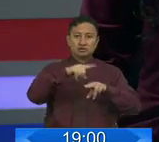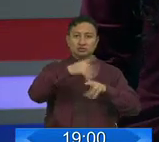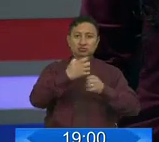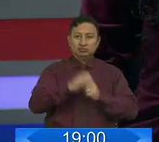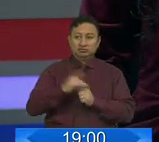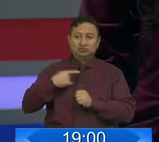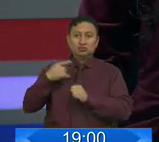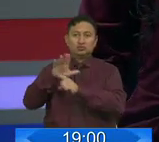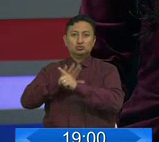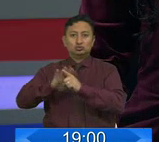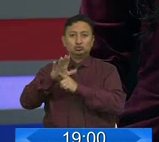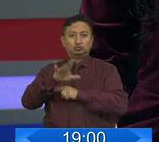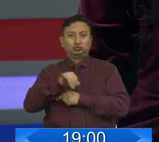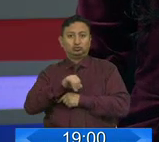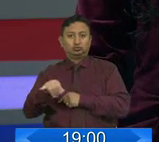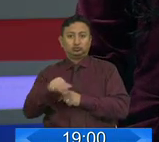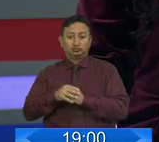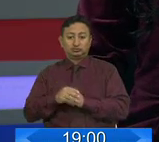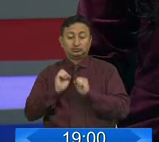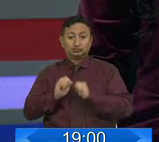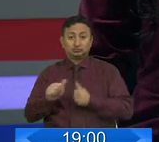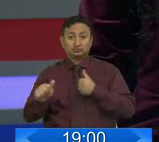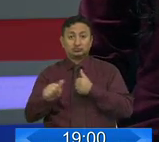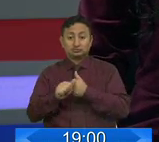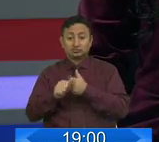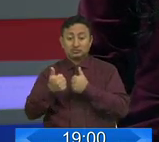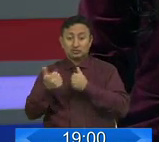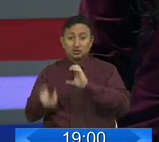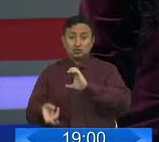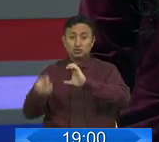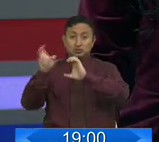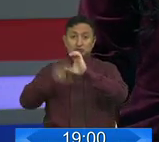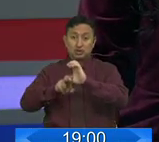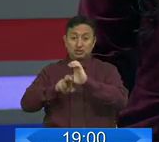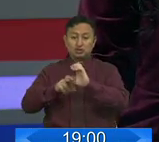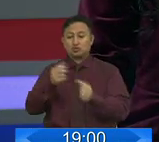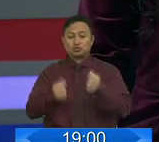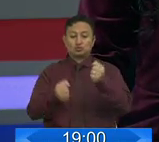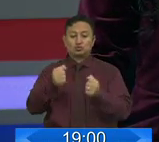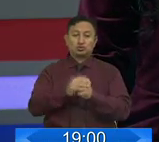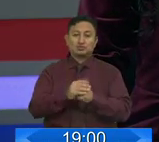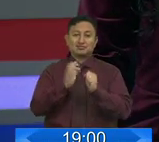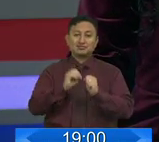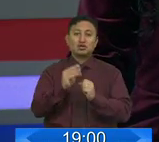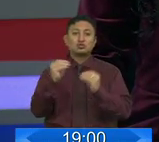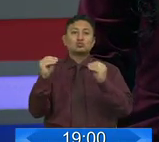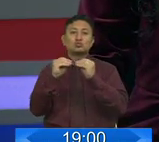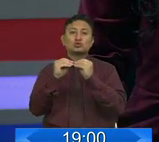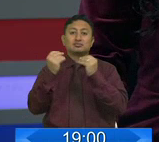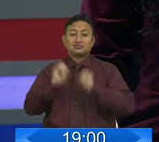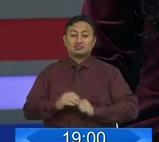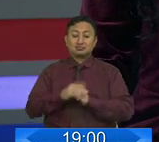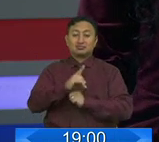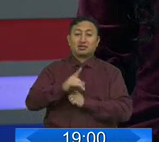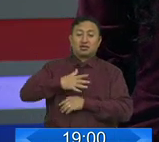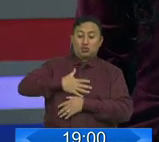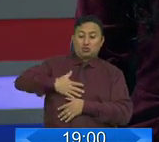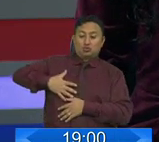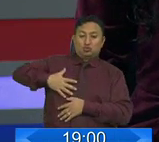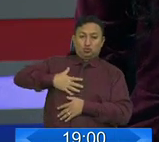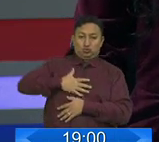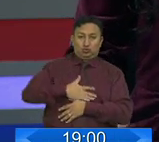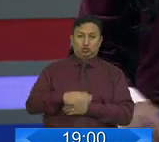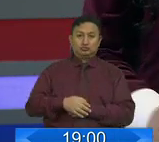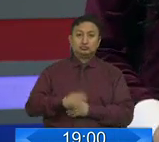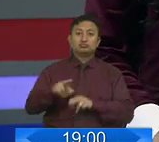abusarla sexualmente. A pocos minutos de haberse subido al carro, habría pretendido besarla y tocar partes de su cuerpo. El